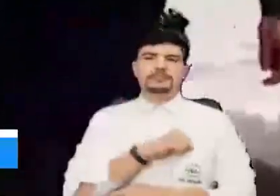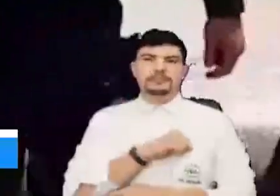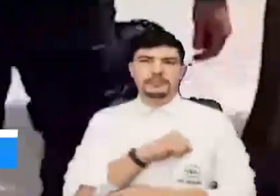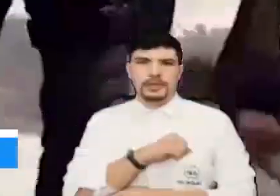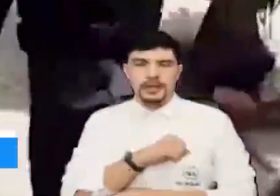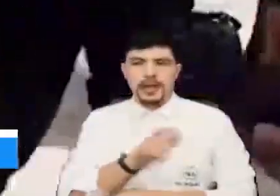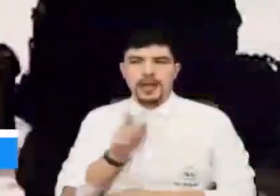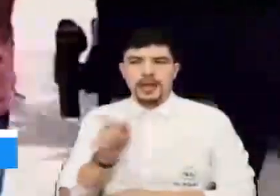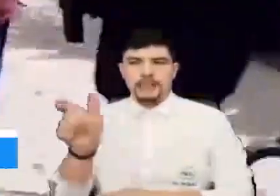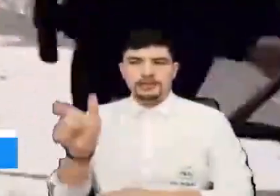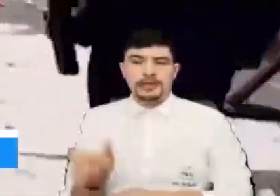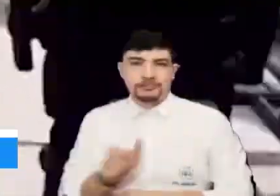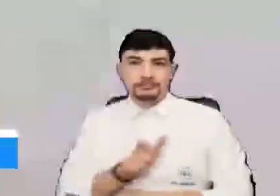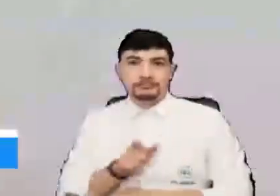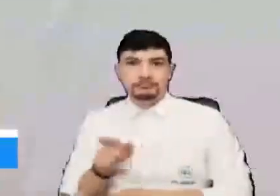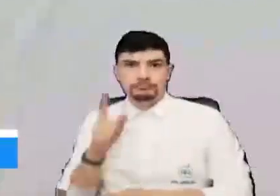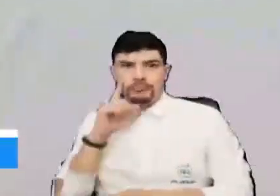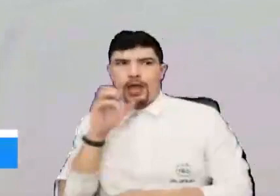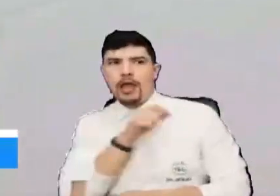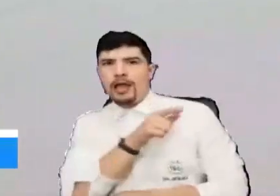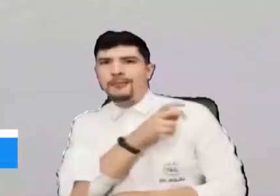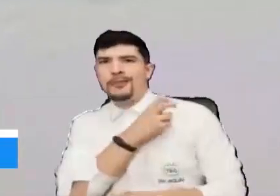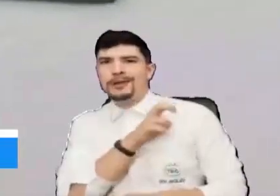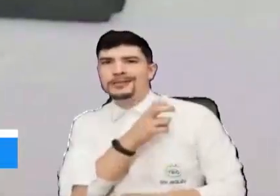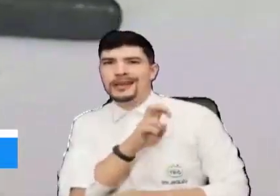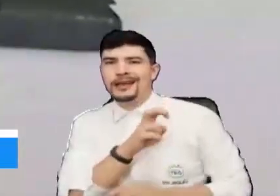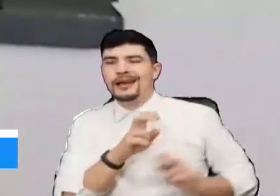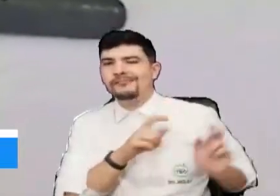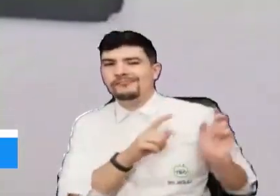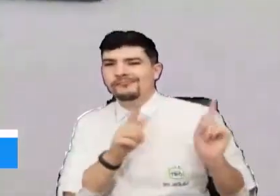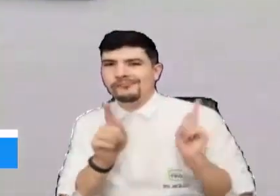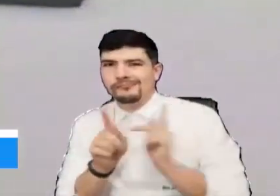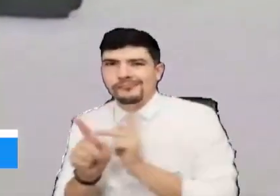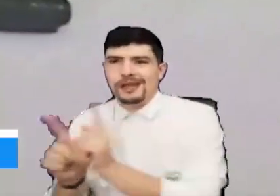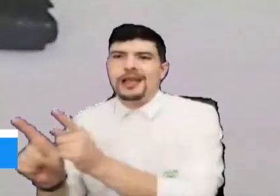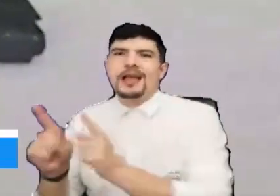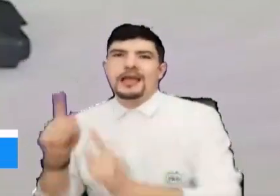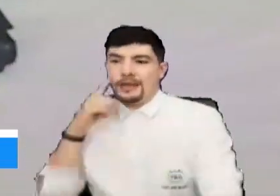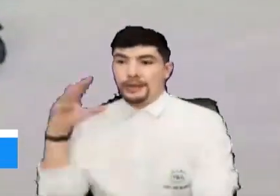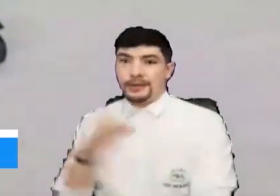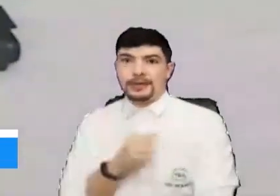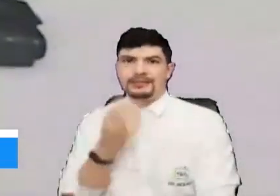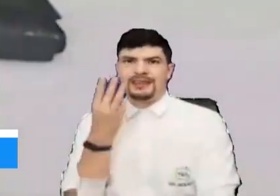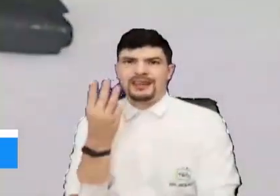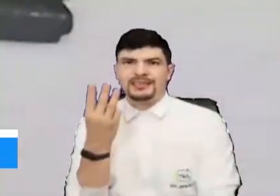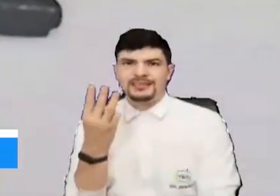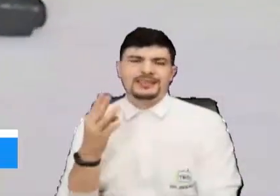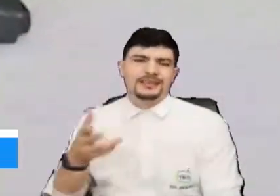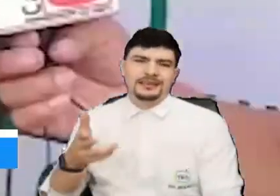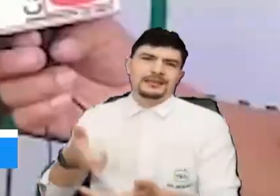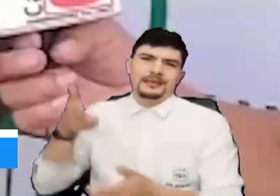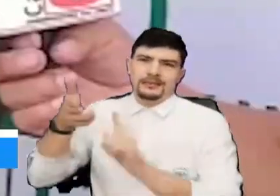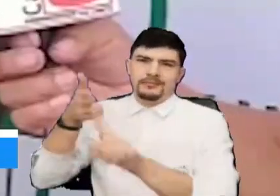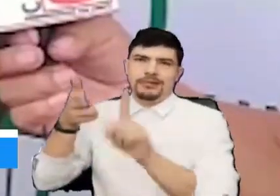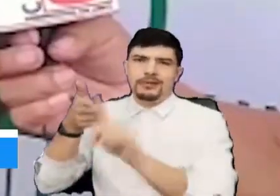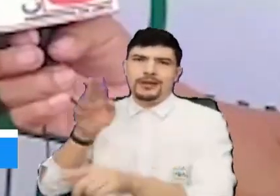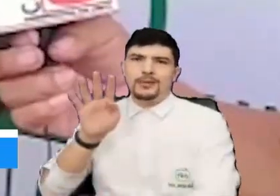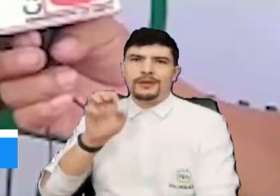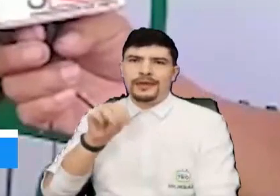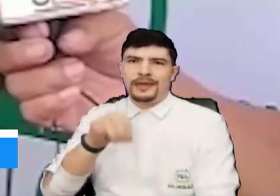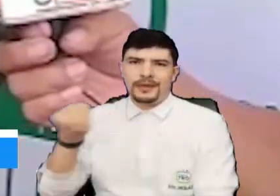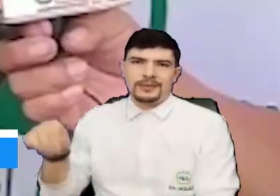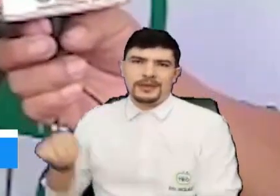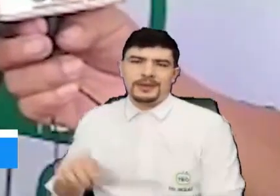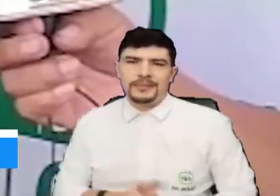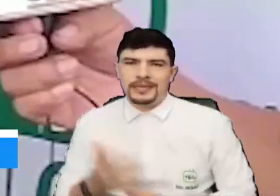embargo, fue interceptado y al momento de hacerle el registro, hallaron en su poder 3 pistolas 9 milímetros y 5 cartuchos. Trabaja para el Tren de